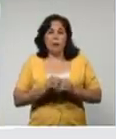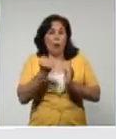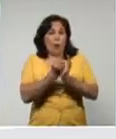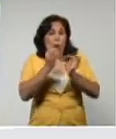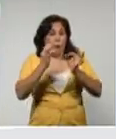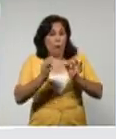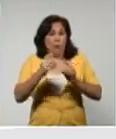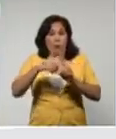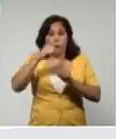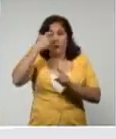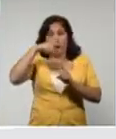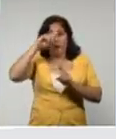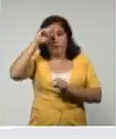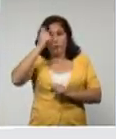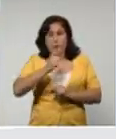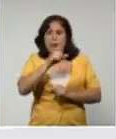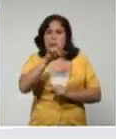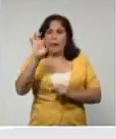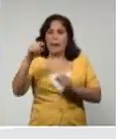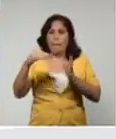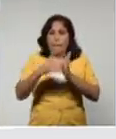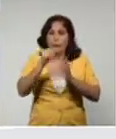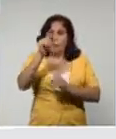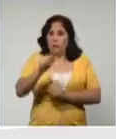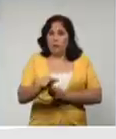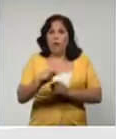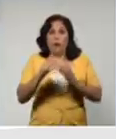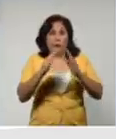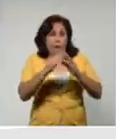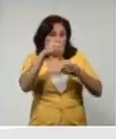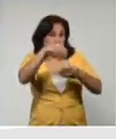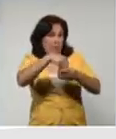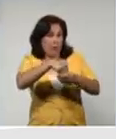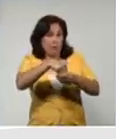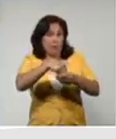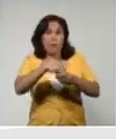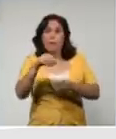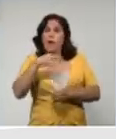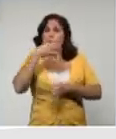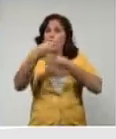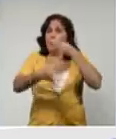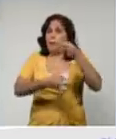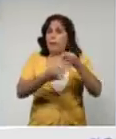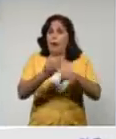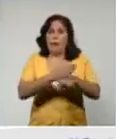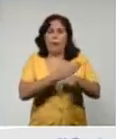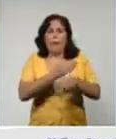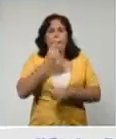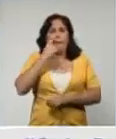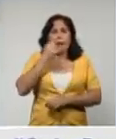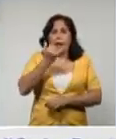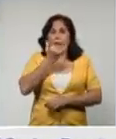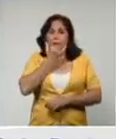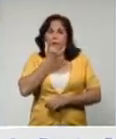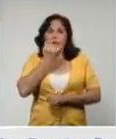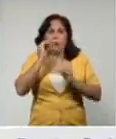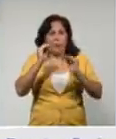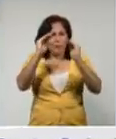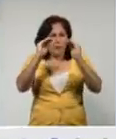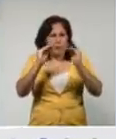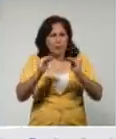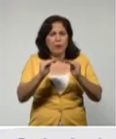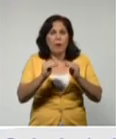por 100.000 habitantes, que también referimos aquí porque mide la afectación del